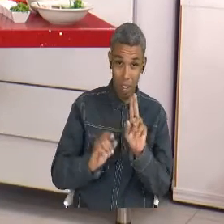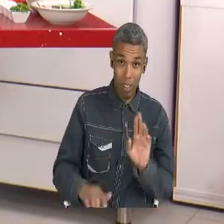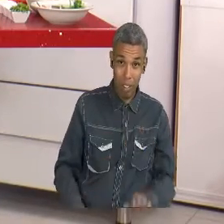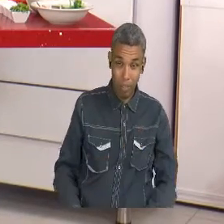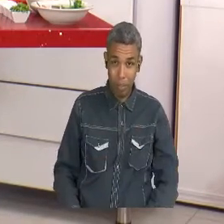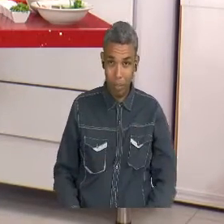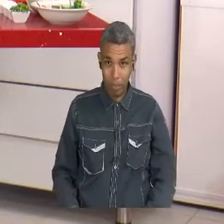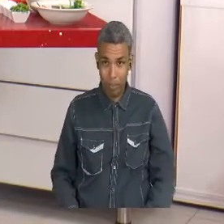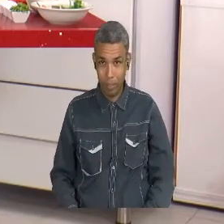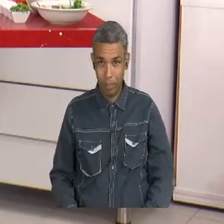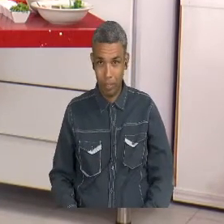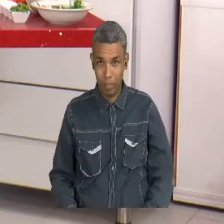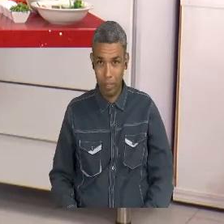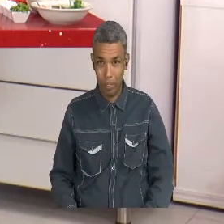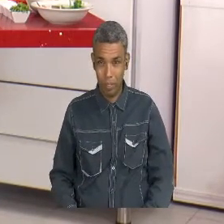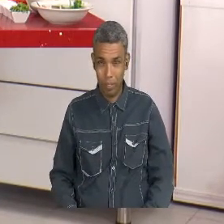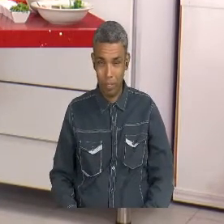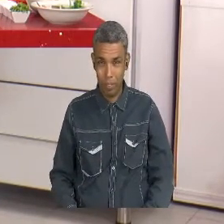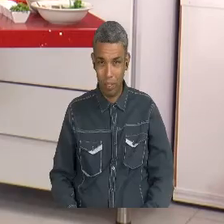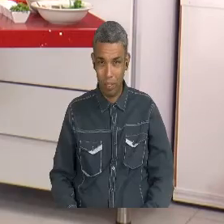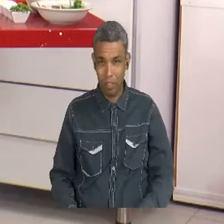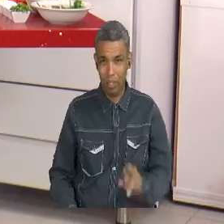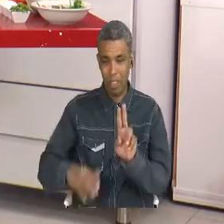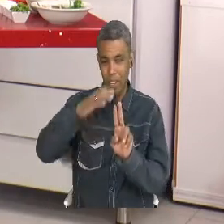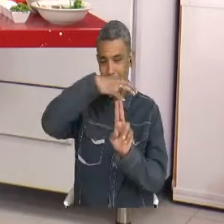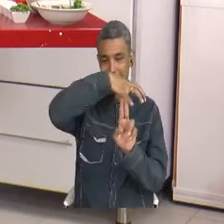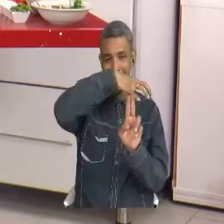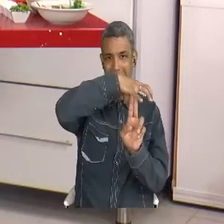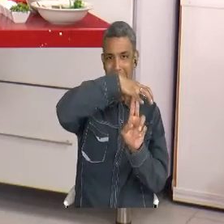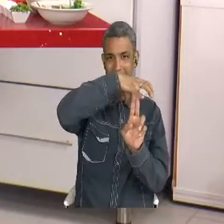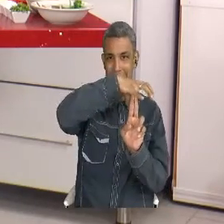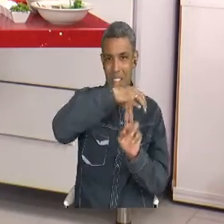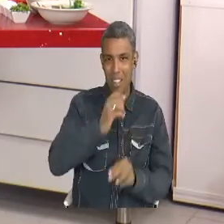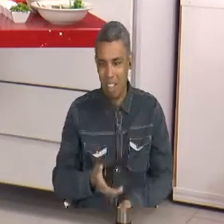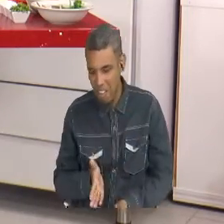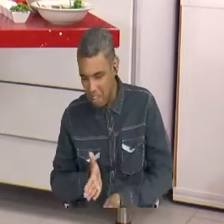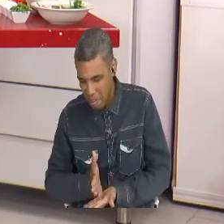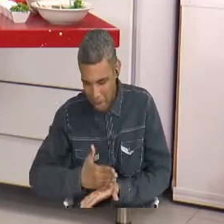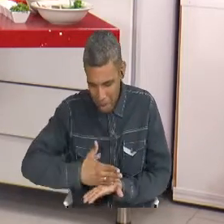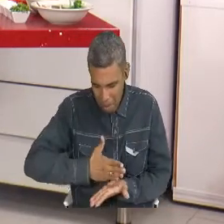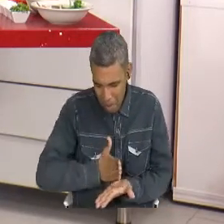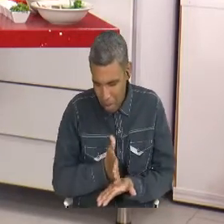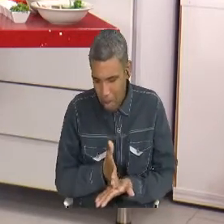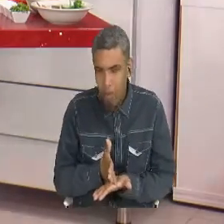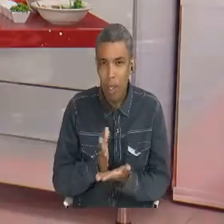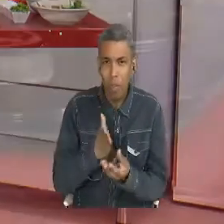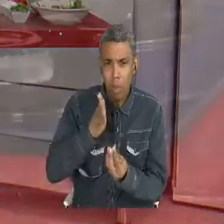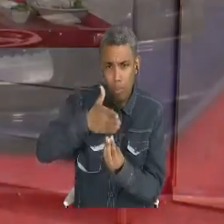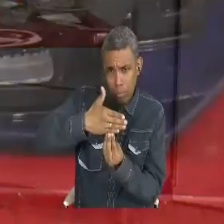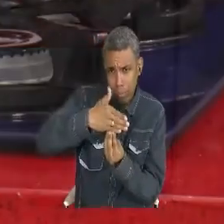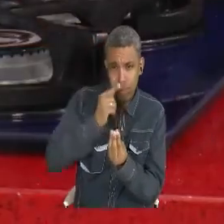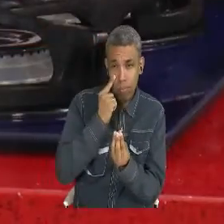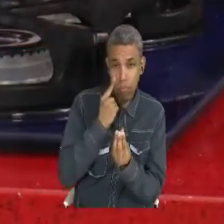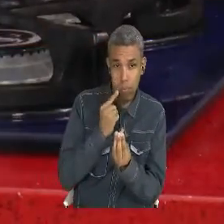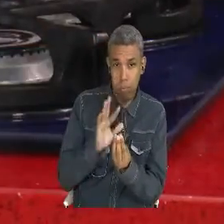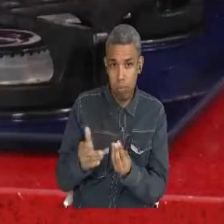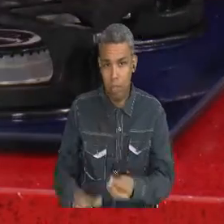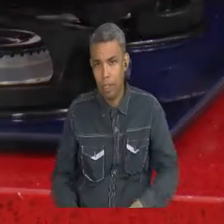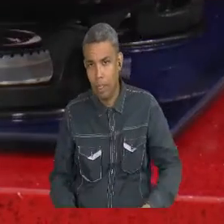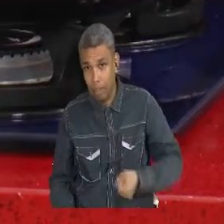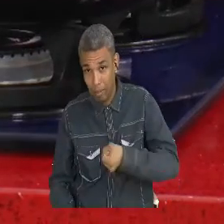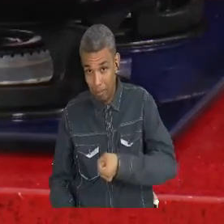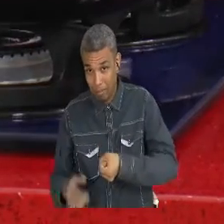pimentón. Okay, es lo que vamos a empezar a saltear. Y a esto le vamos a adicionar, después de que reduzca y acaramelice la cebolla y